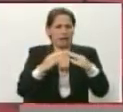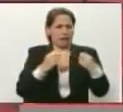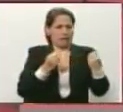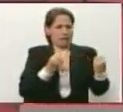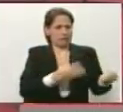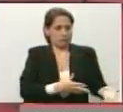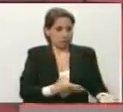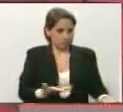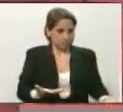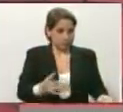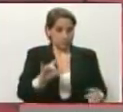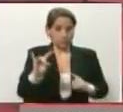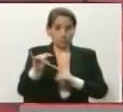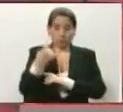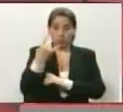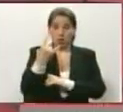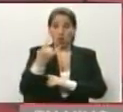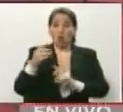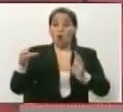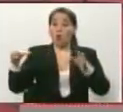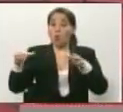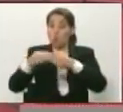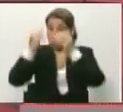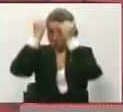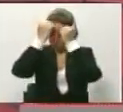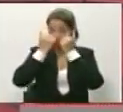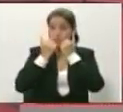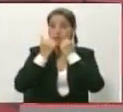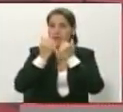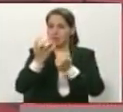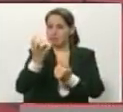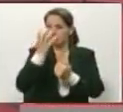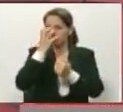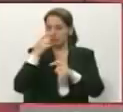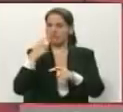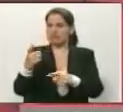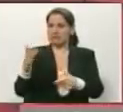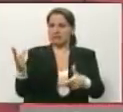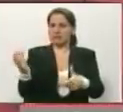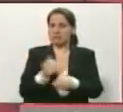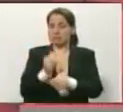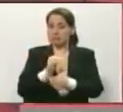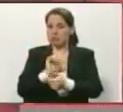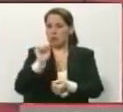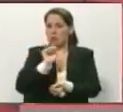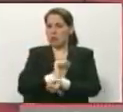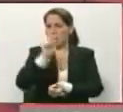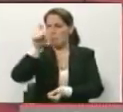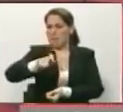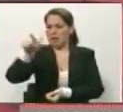Y a los comandos del SEBIN, le dijeron que había una operación de captura de un alto personaje